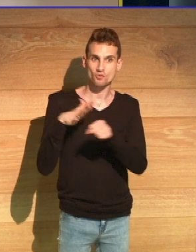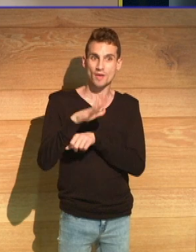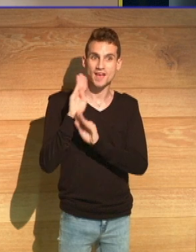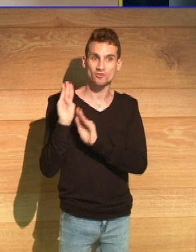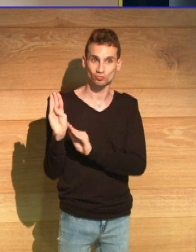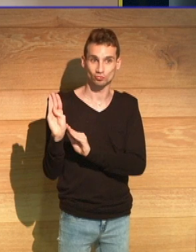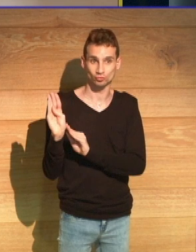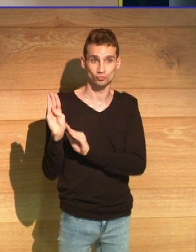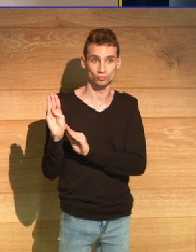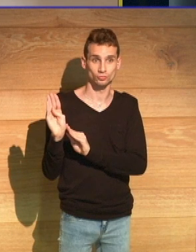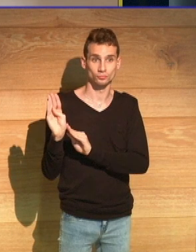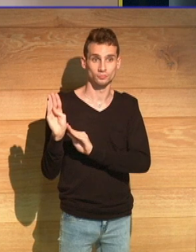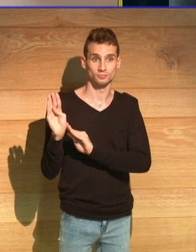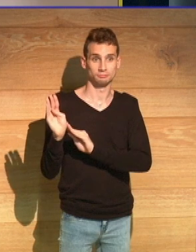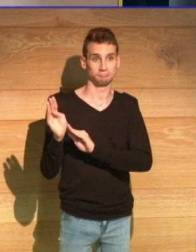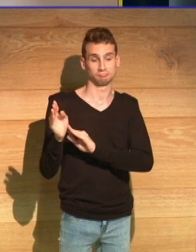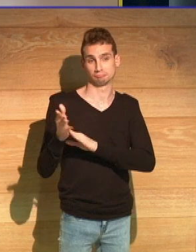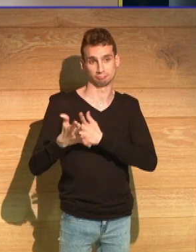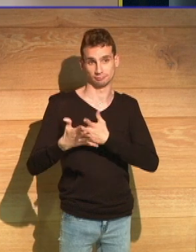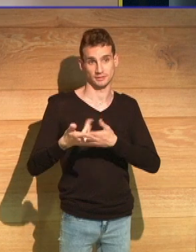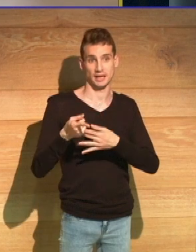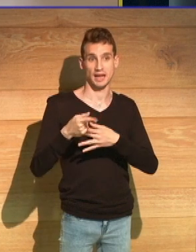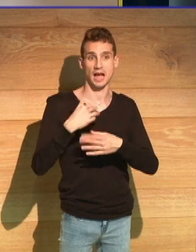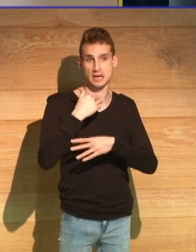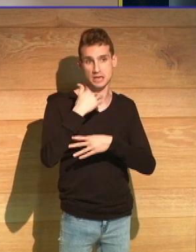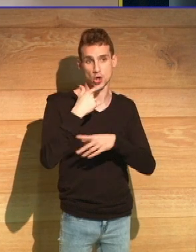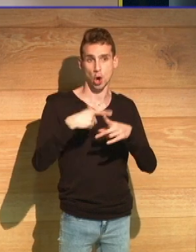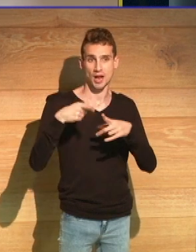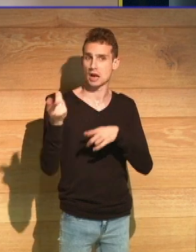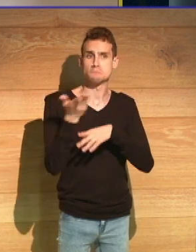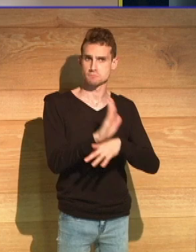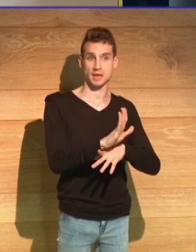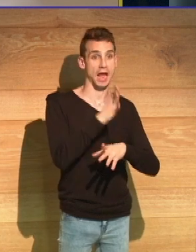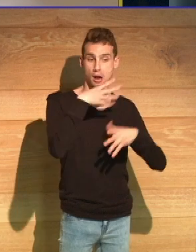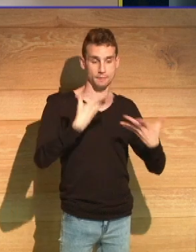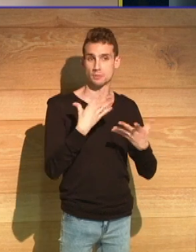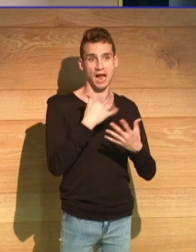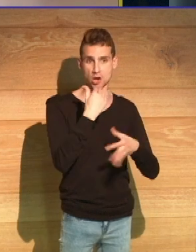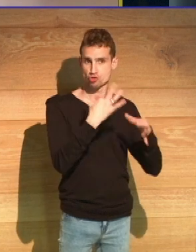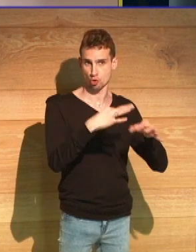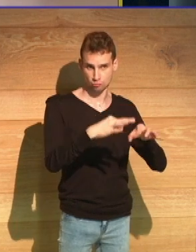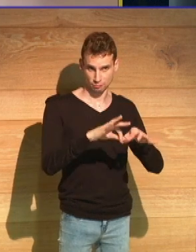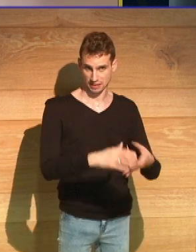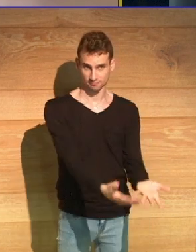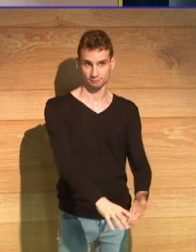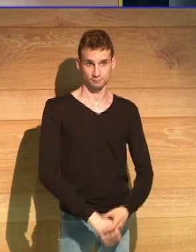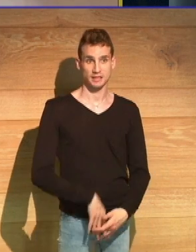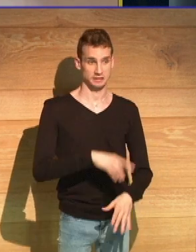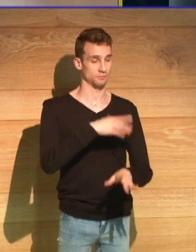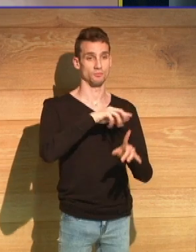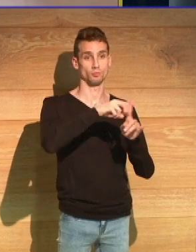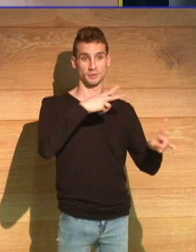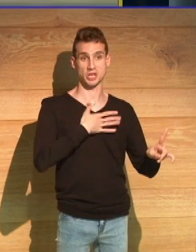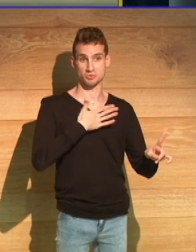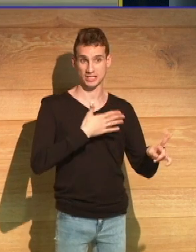básicamente en que hay una serie de posturas que él representaba que hoy en día se han normalizado por completo, es decir, se han filtrado en nuestro entendimiento de la realidad,